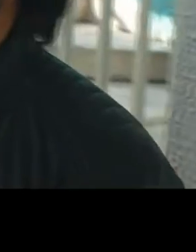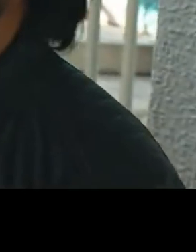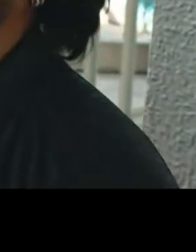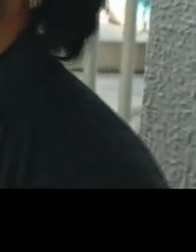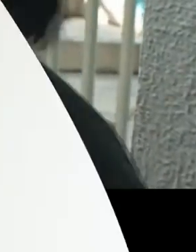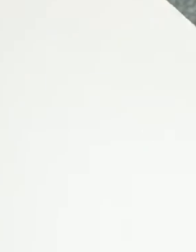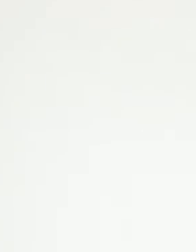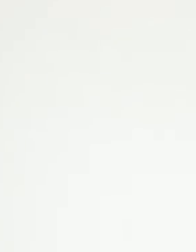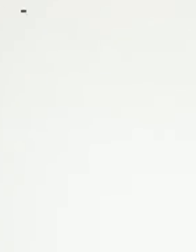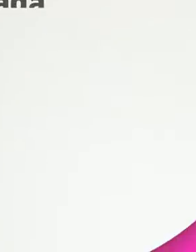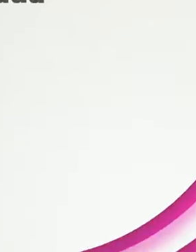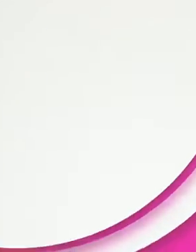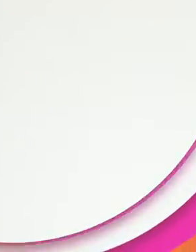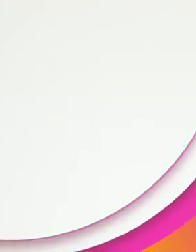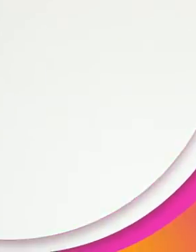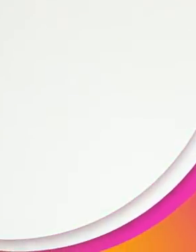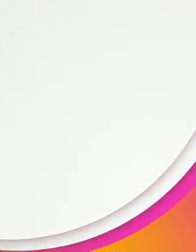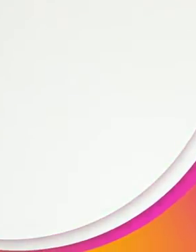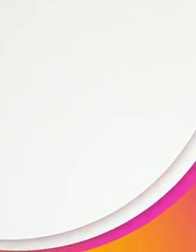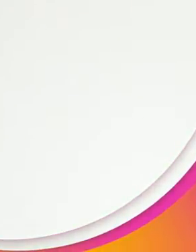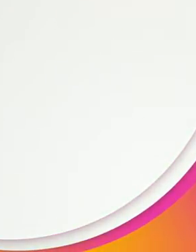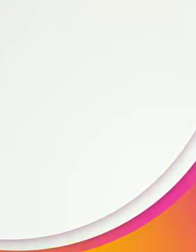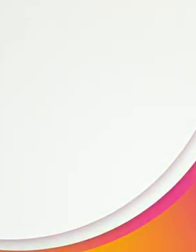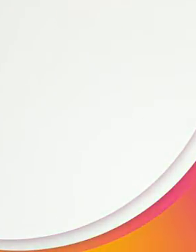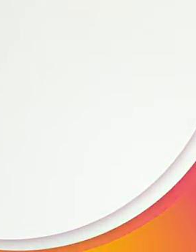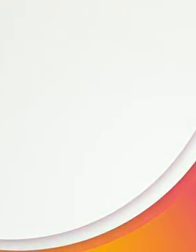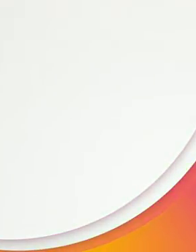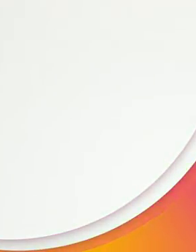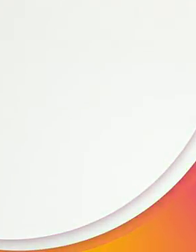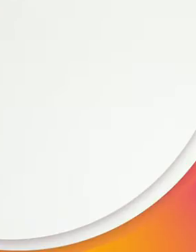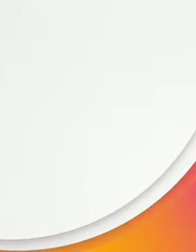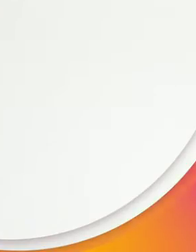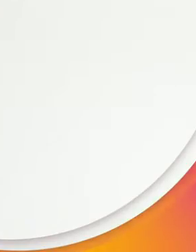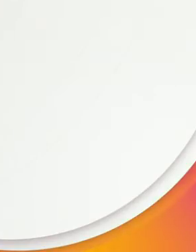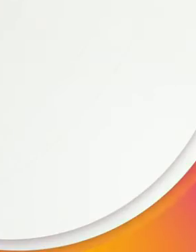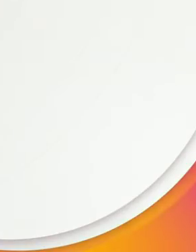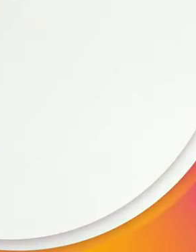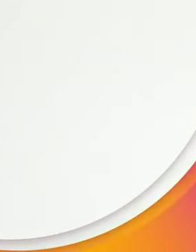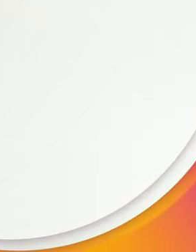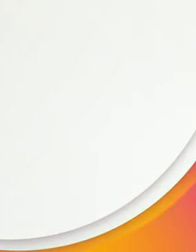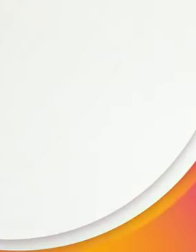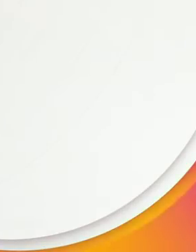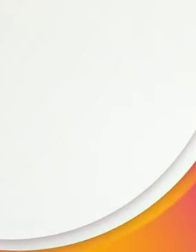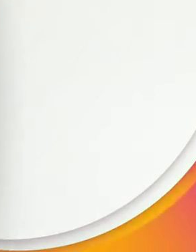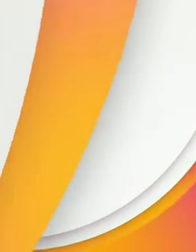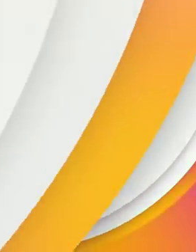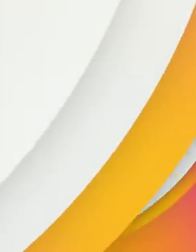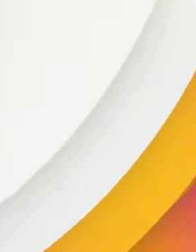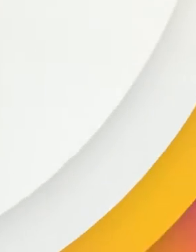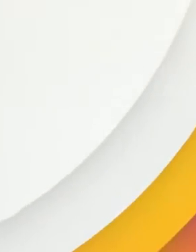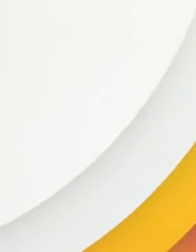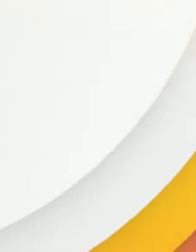luz llega. Una miniserie del 11. Todo por nada. Martes, 22 horas.